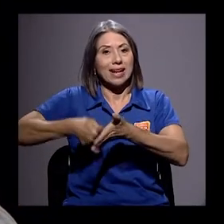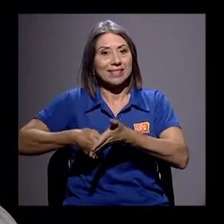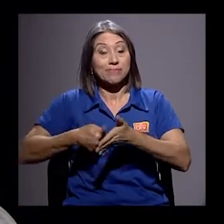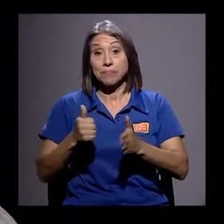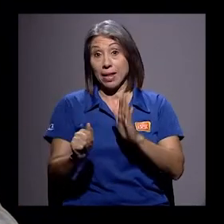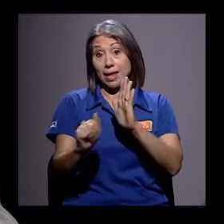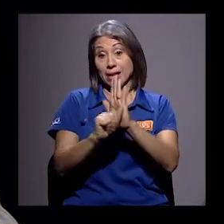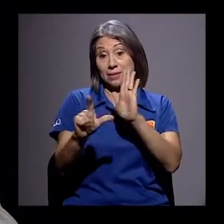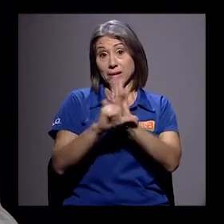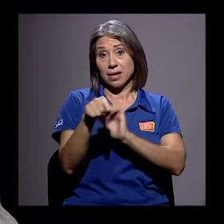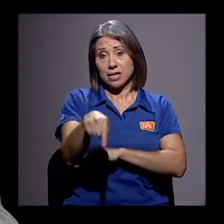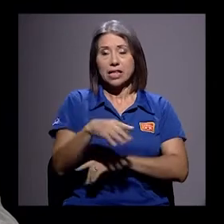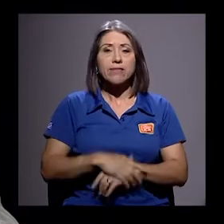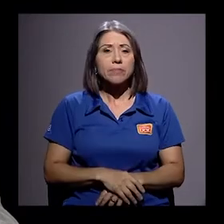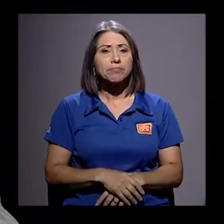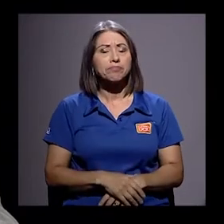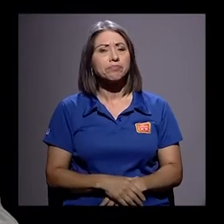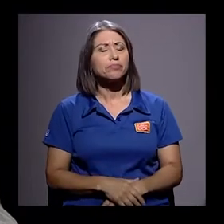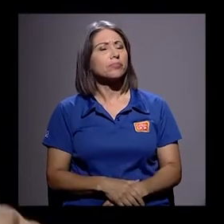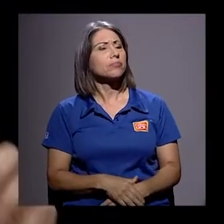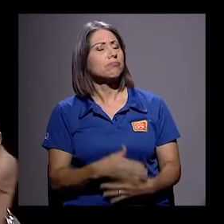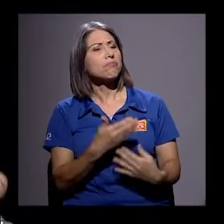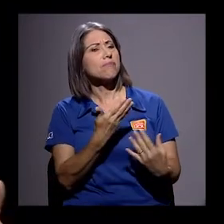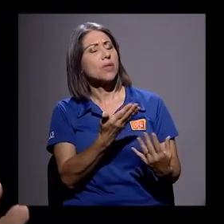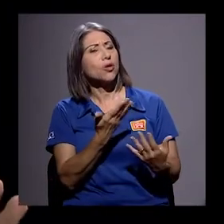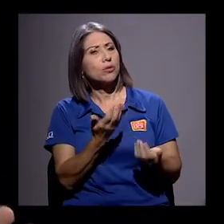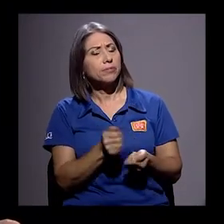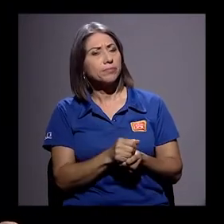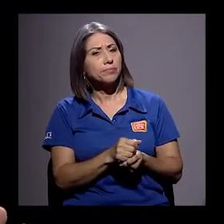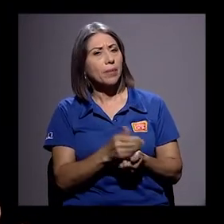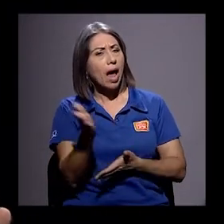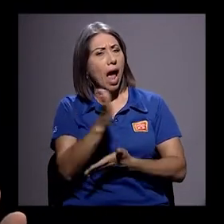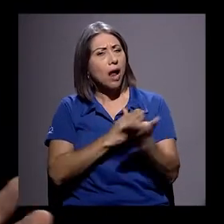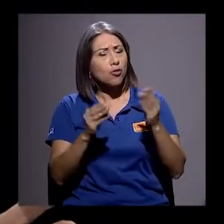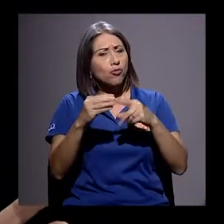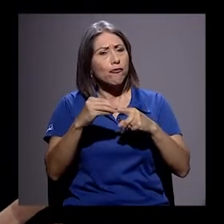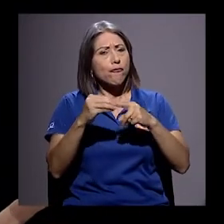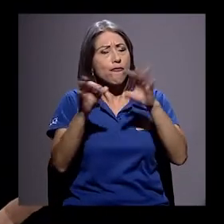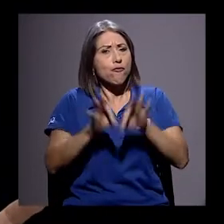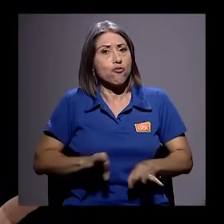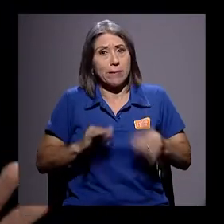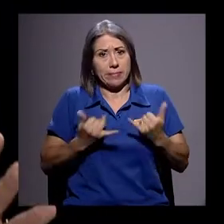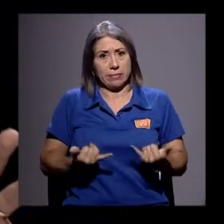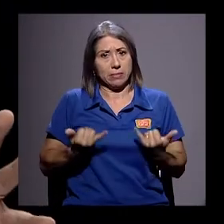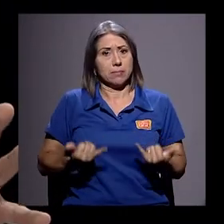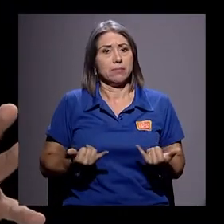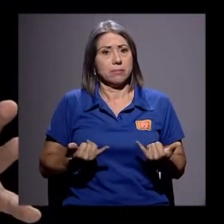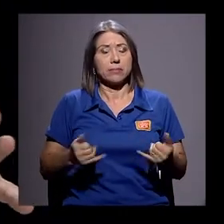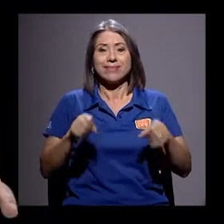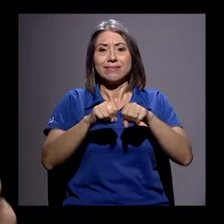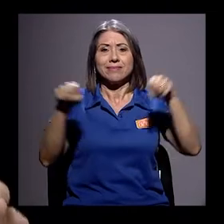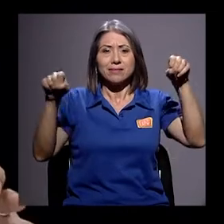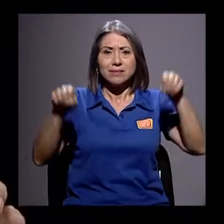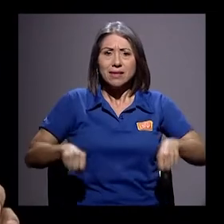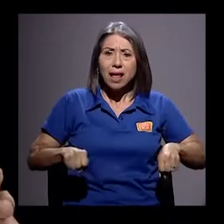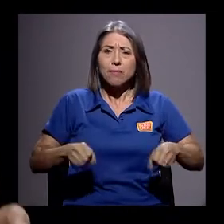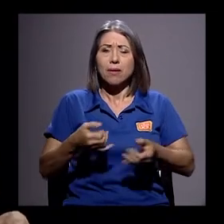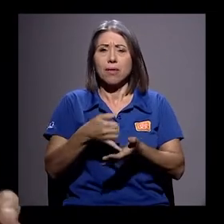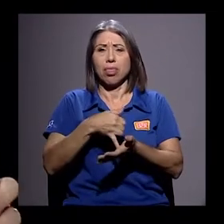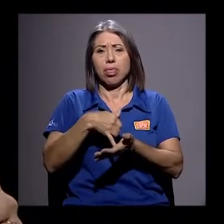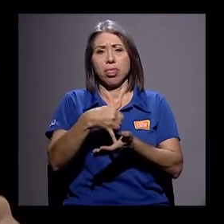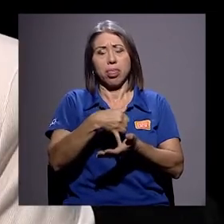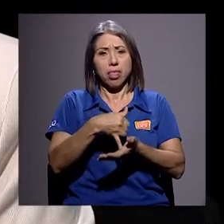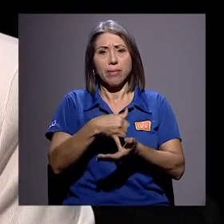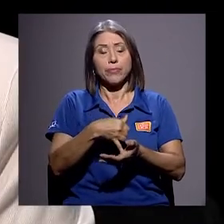en la asamblea legislativa doña doña abril hay algo que es fundamental en estos tiempos y es que el sistema es